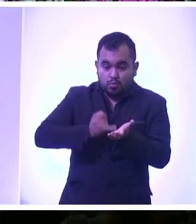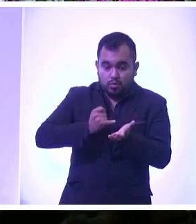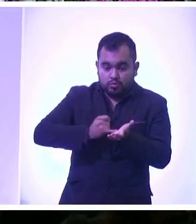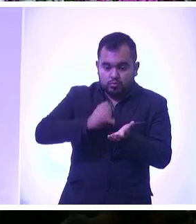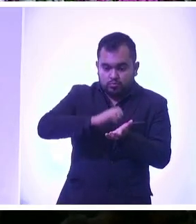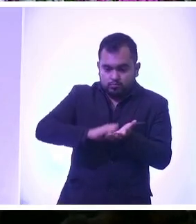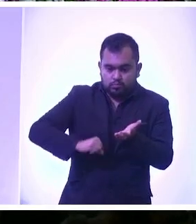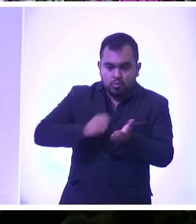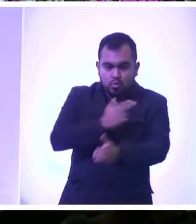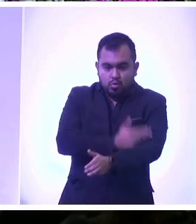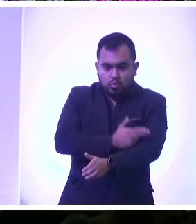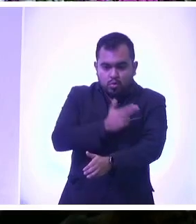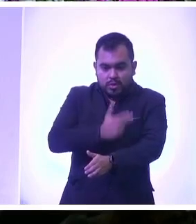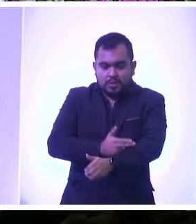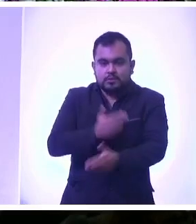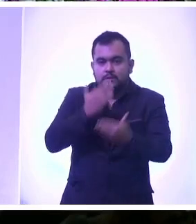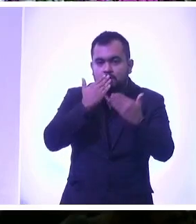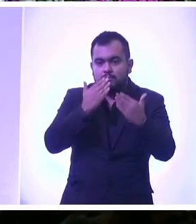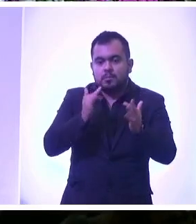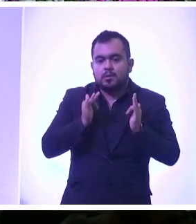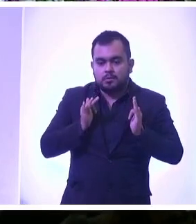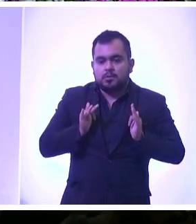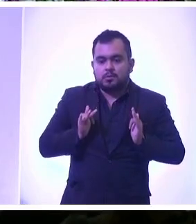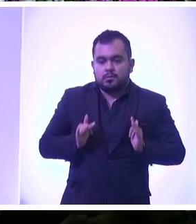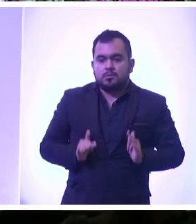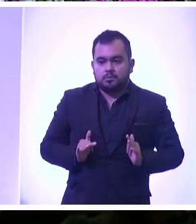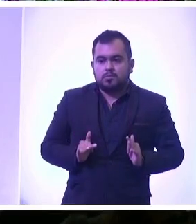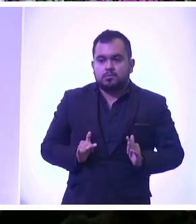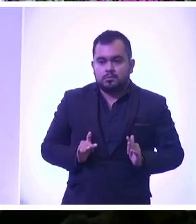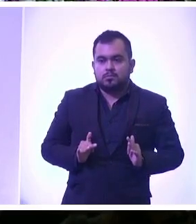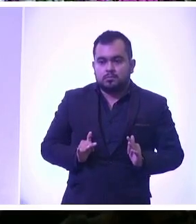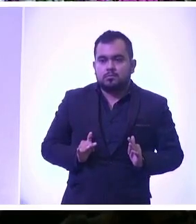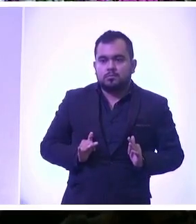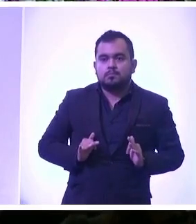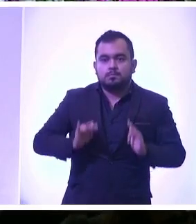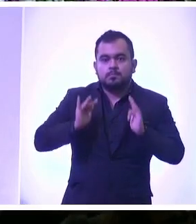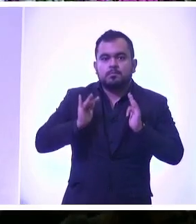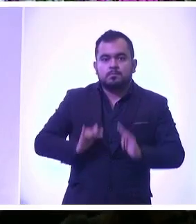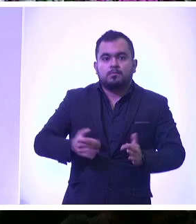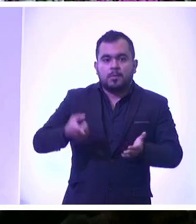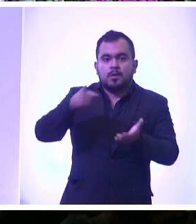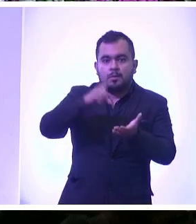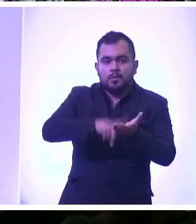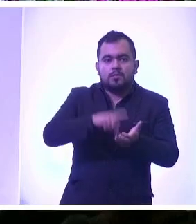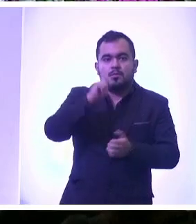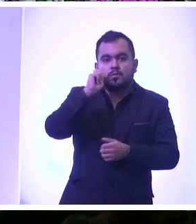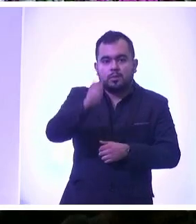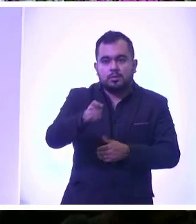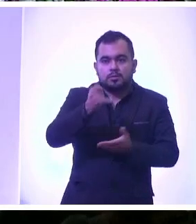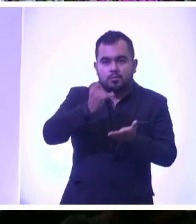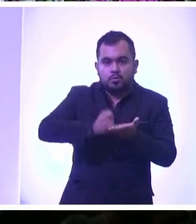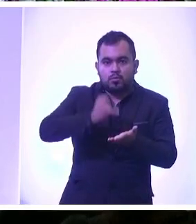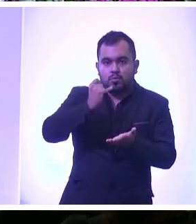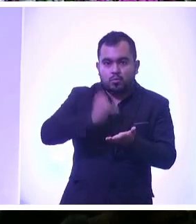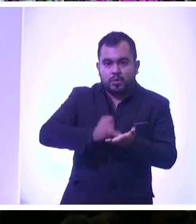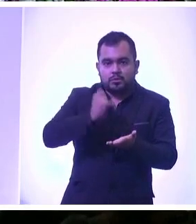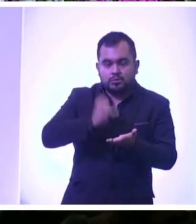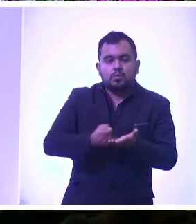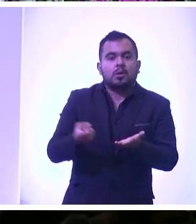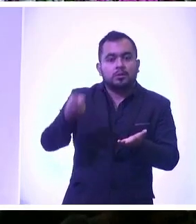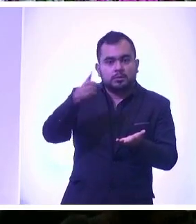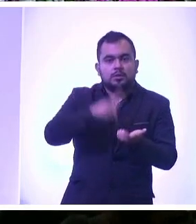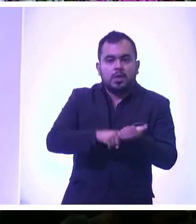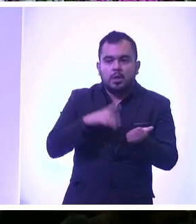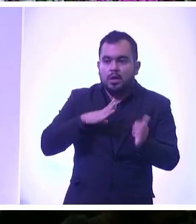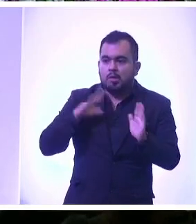usados porque eso nos da tranquilidad Estamos de acuerdo te da tranquilidad Oye pues sí pago impuestos pero tengo calles sin